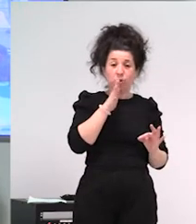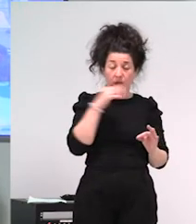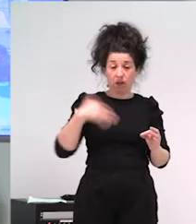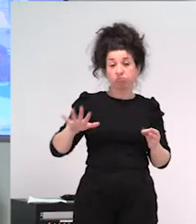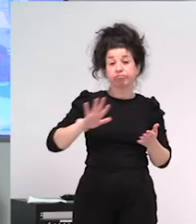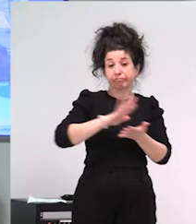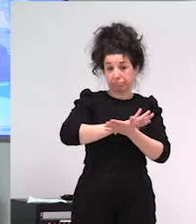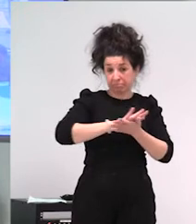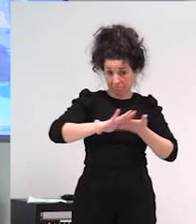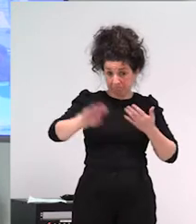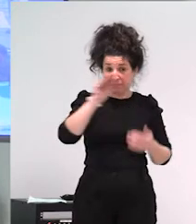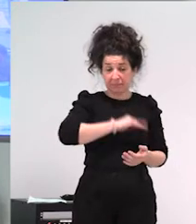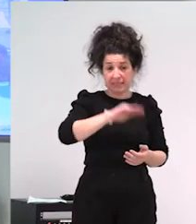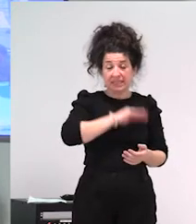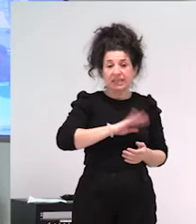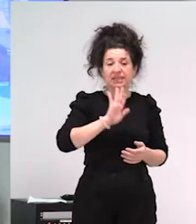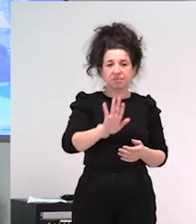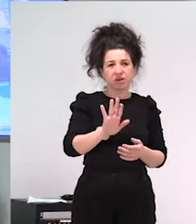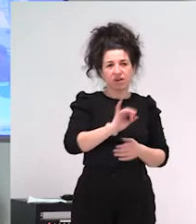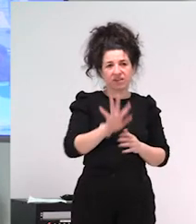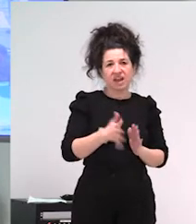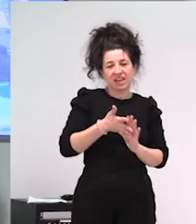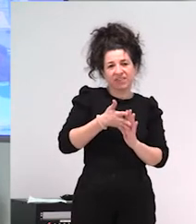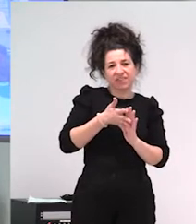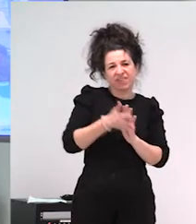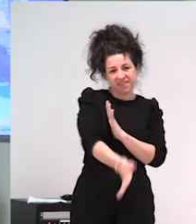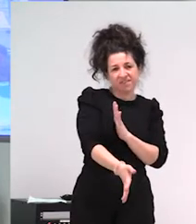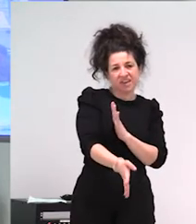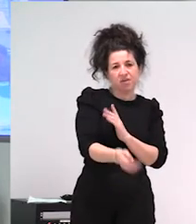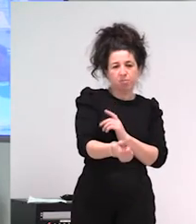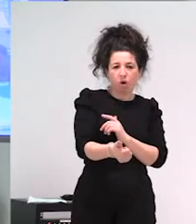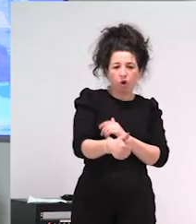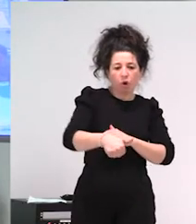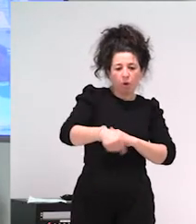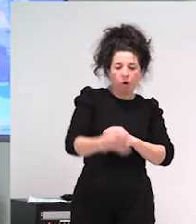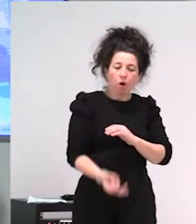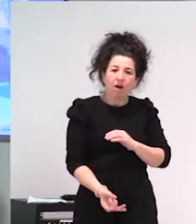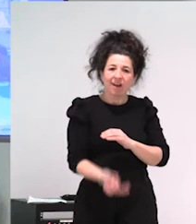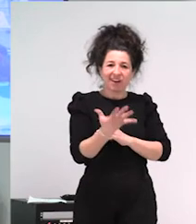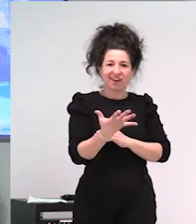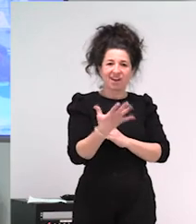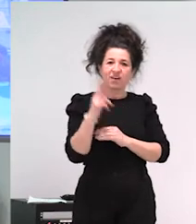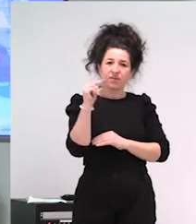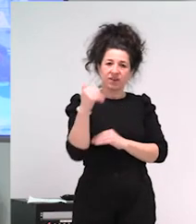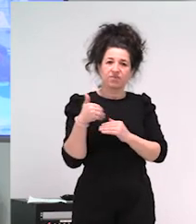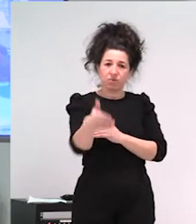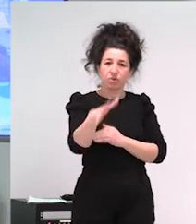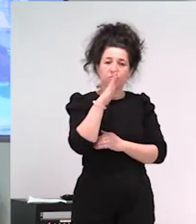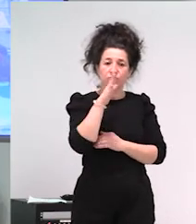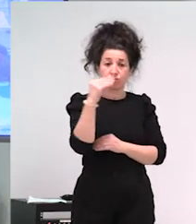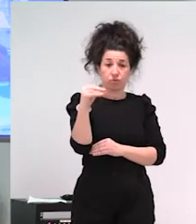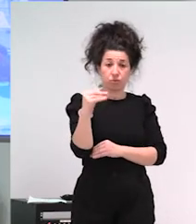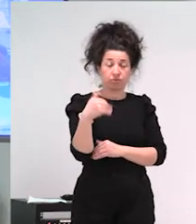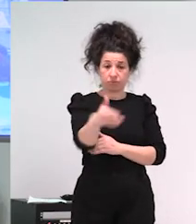tiempo, creo que sigue definiendo un poco en el marco en que nace Fridays for Future y al final en el marco que nos encontramos las jóvenes a día de hoy. Que es